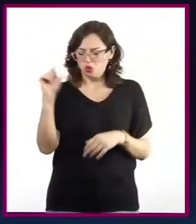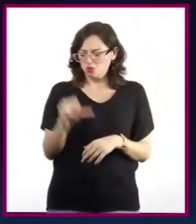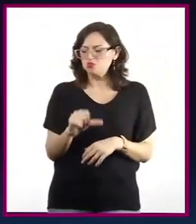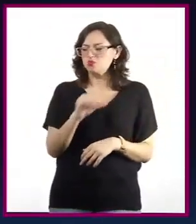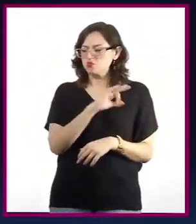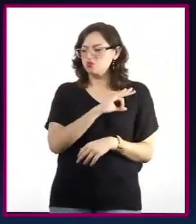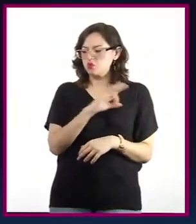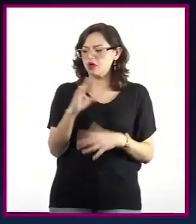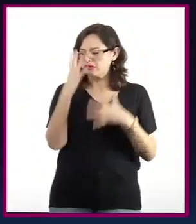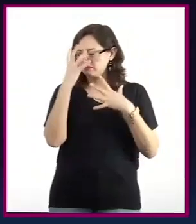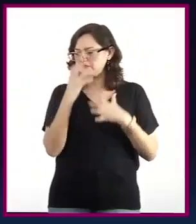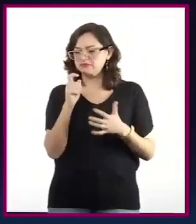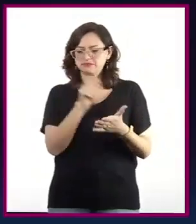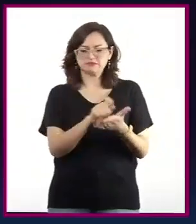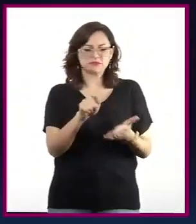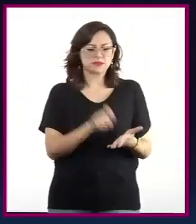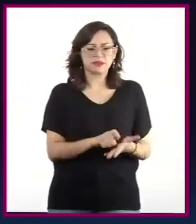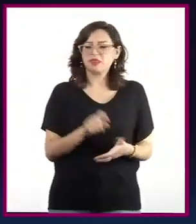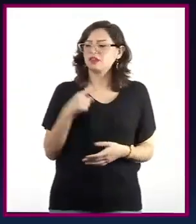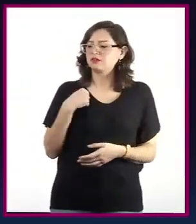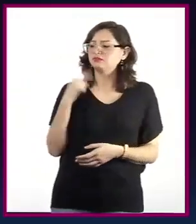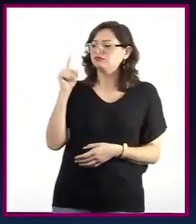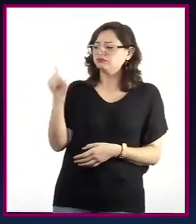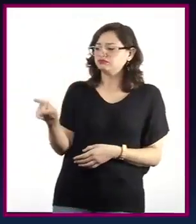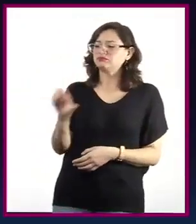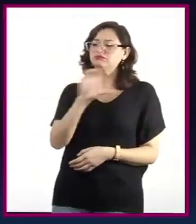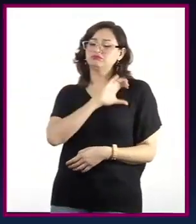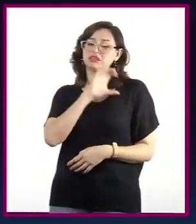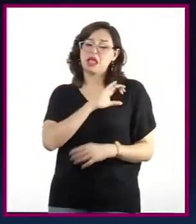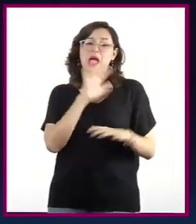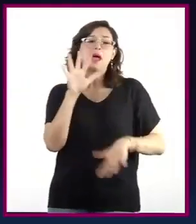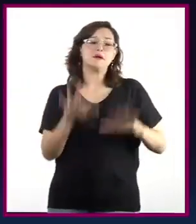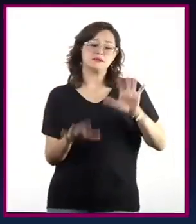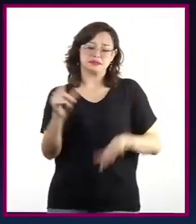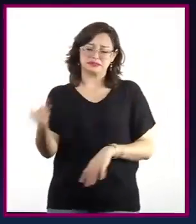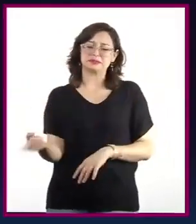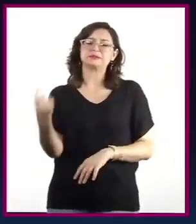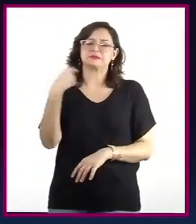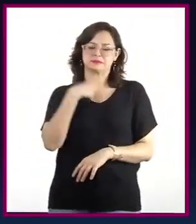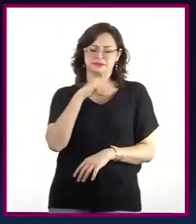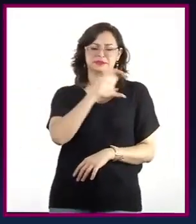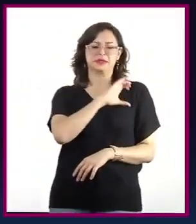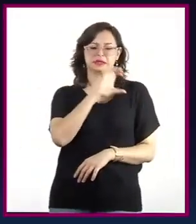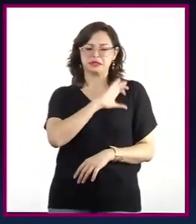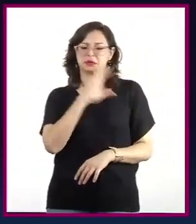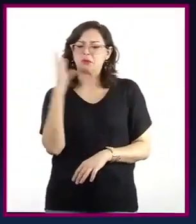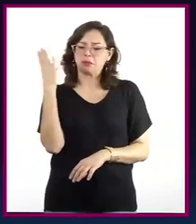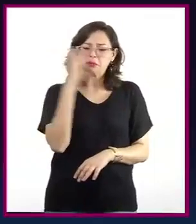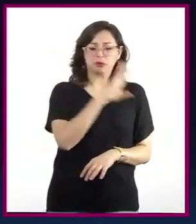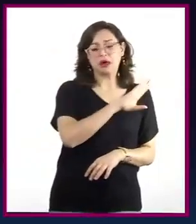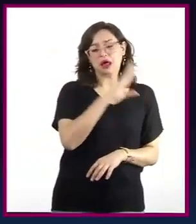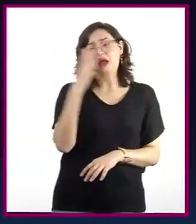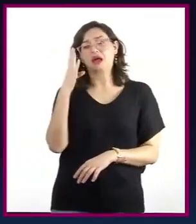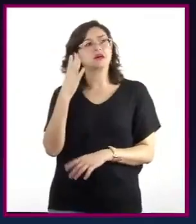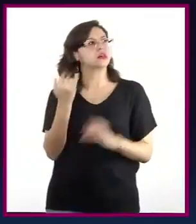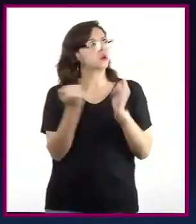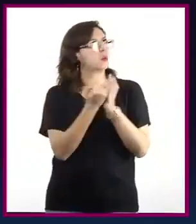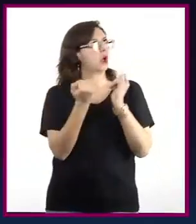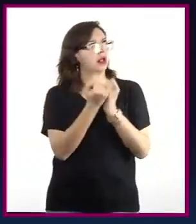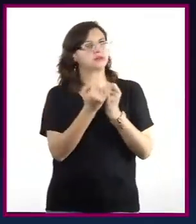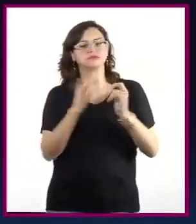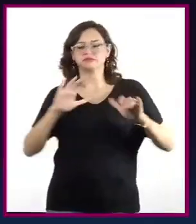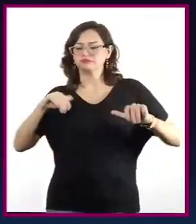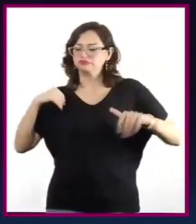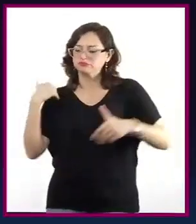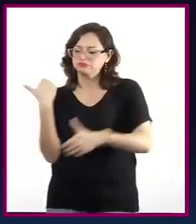noche. Yo la quise y a veces ella también me quiso. En las noches como esta, la tuve entre mis brazos.